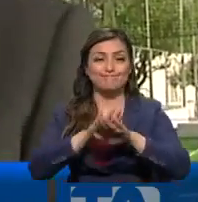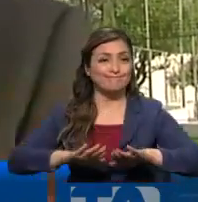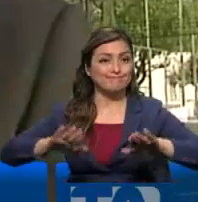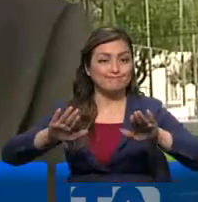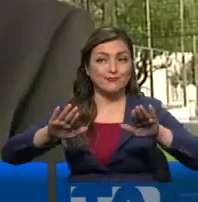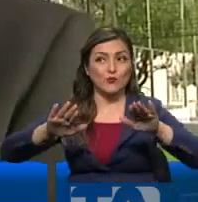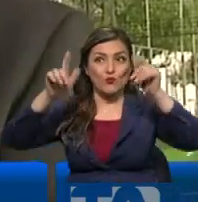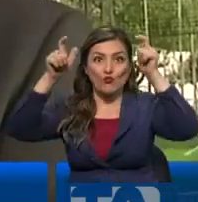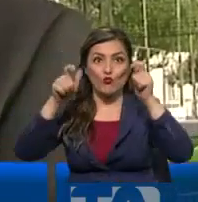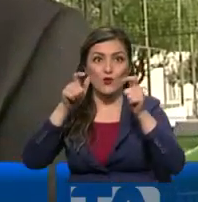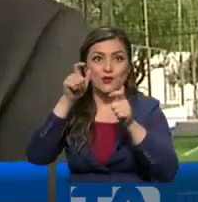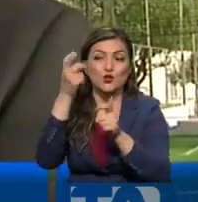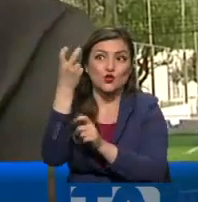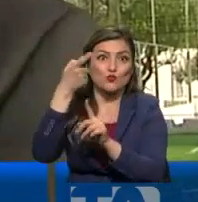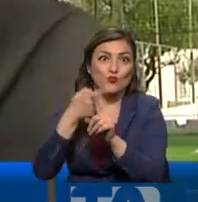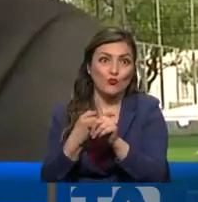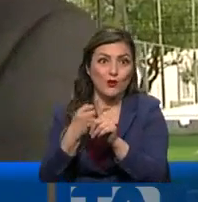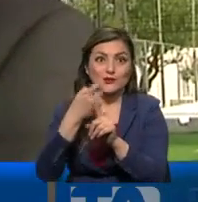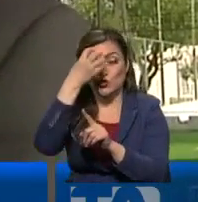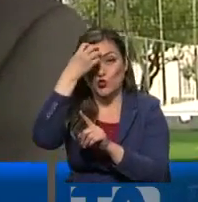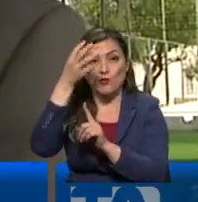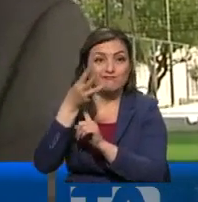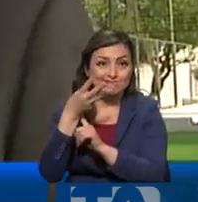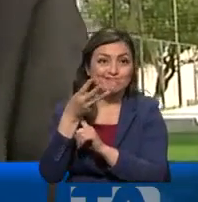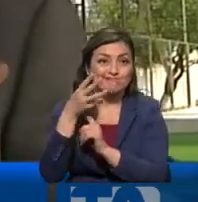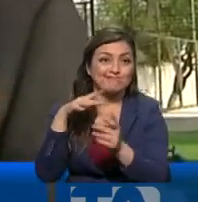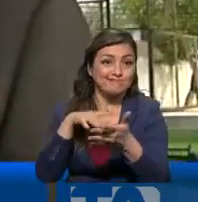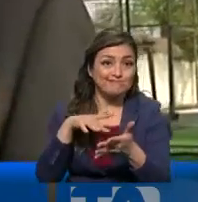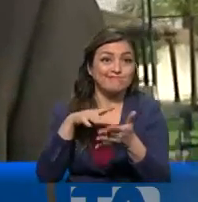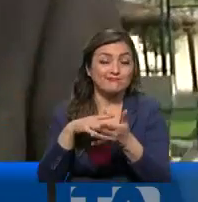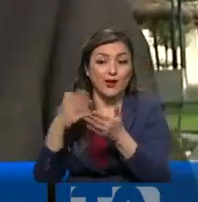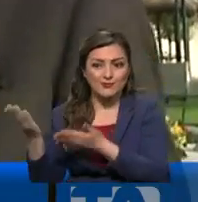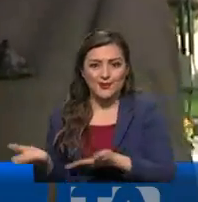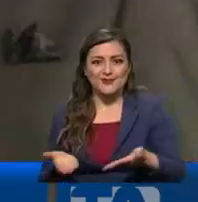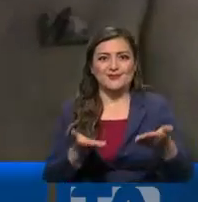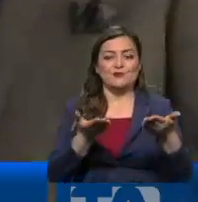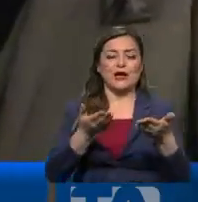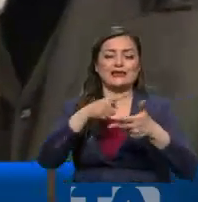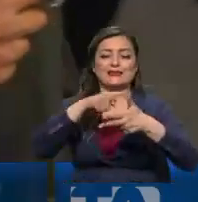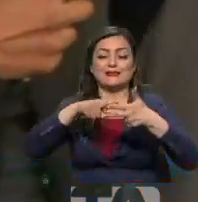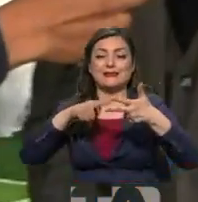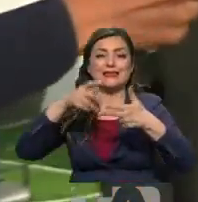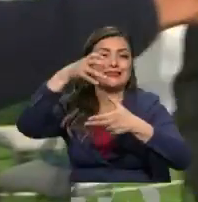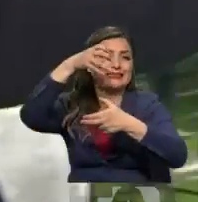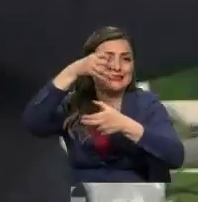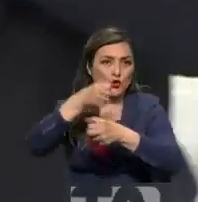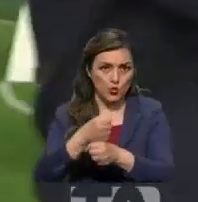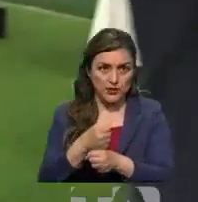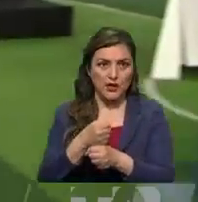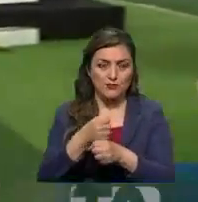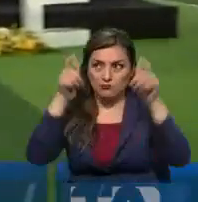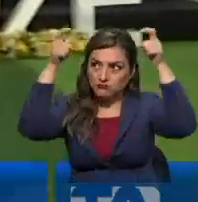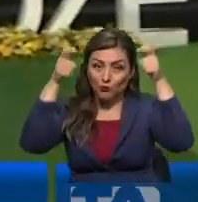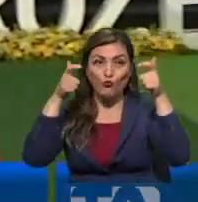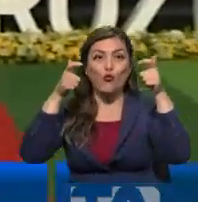Después de 12 meses que los chicos han estado en una educación netamente virtual, recibirlos ahora con todos los protocolos de seguridad ha hecho que